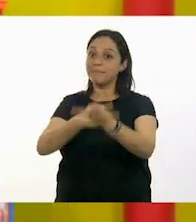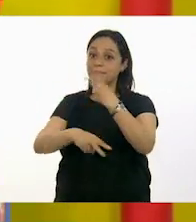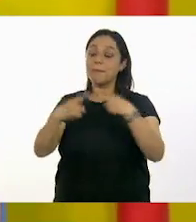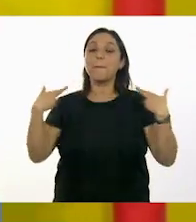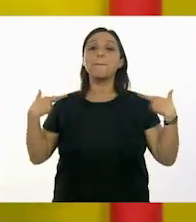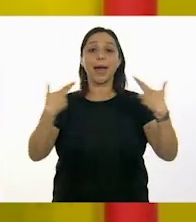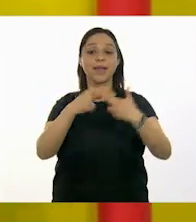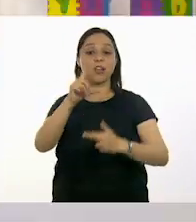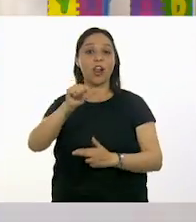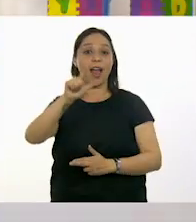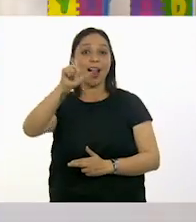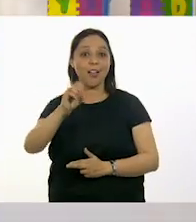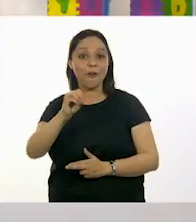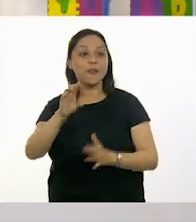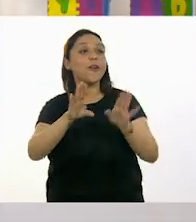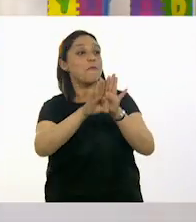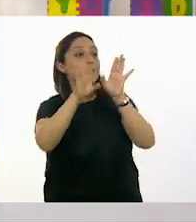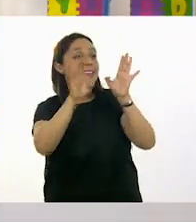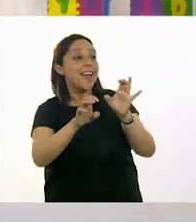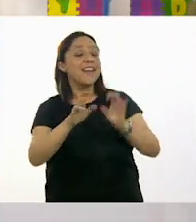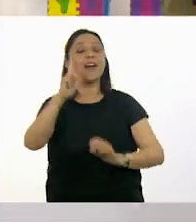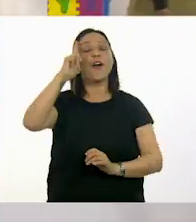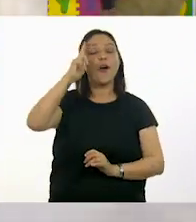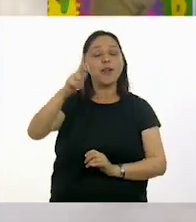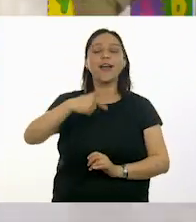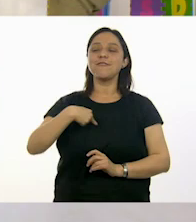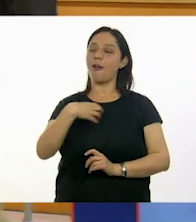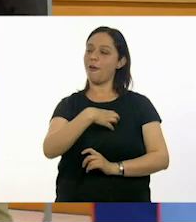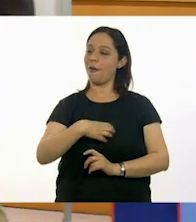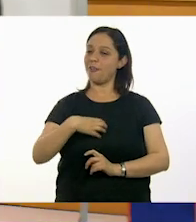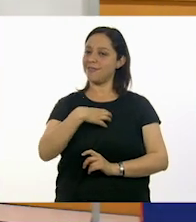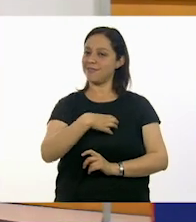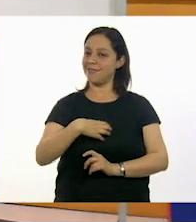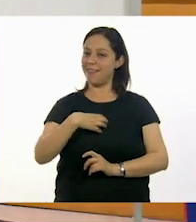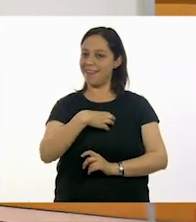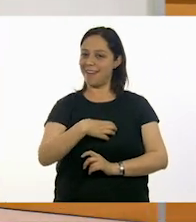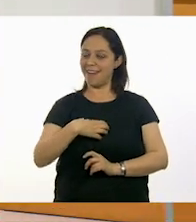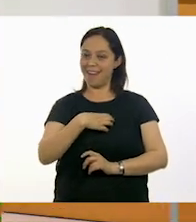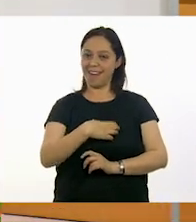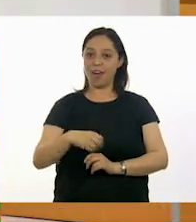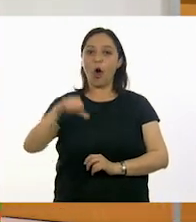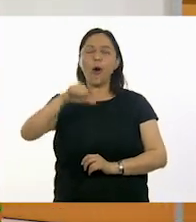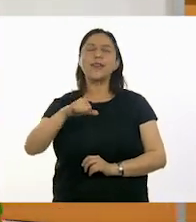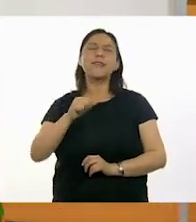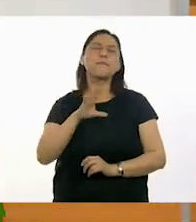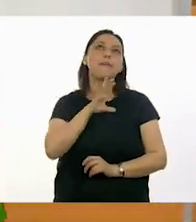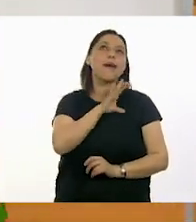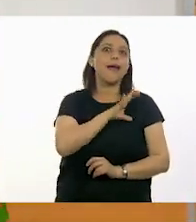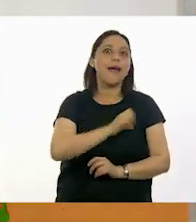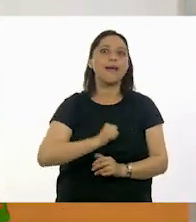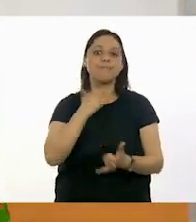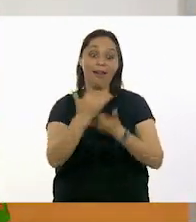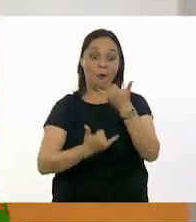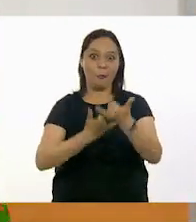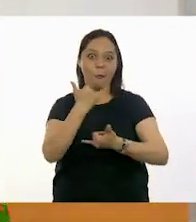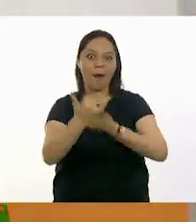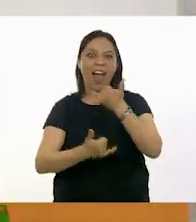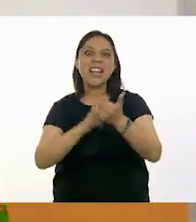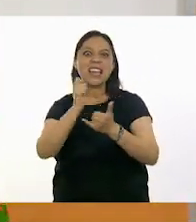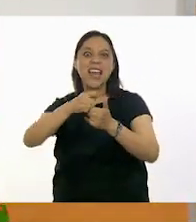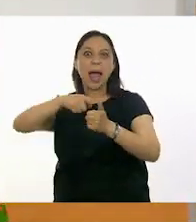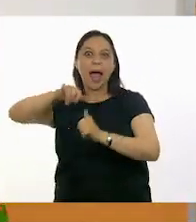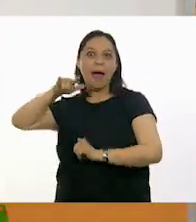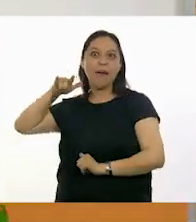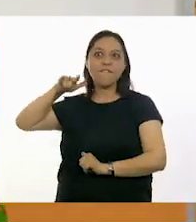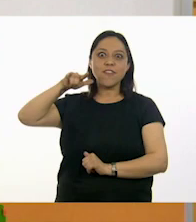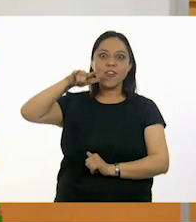Maestro Lalo, hola, ¿cómo está? Hola, ¿cómo te encuentras? Yo muy contento porque vamos a hacer algo que me encanta mucho, que es jugar con aviones. ¿Jugar con